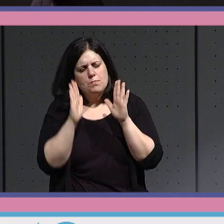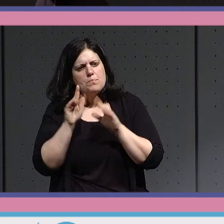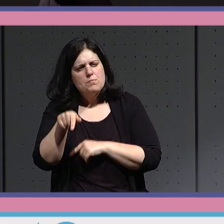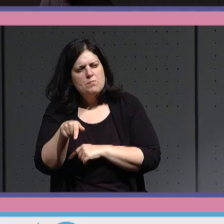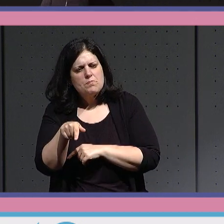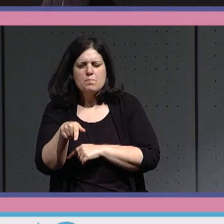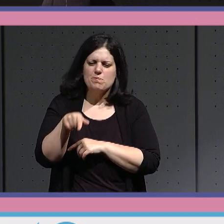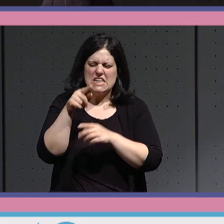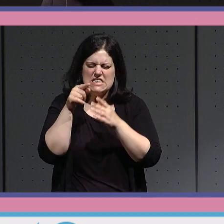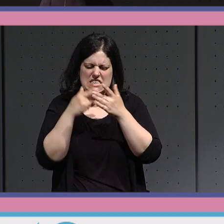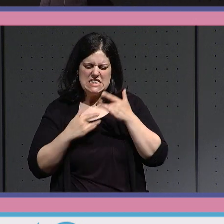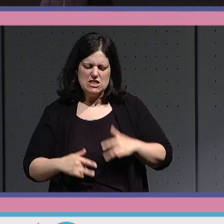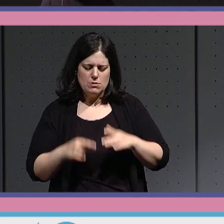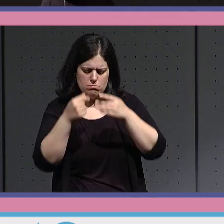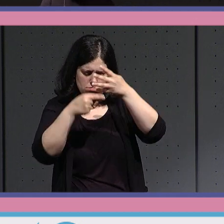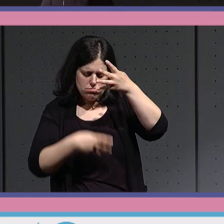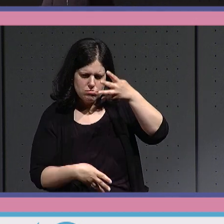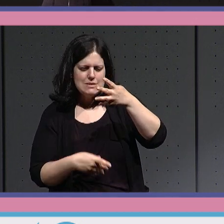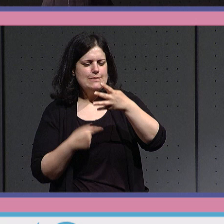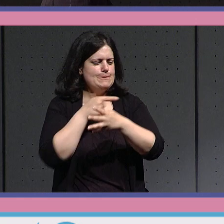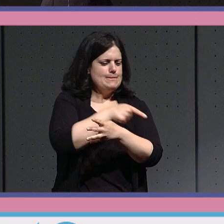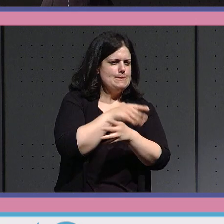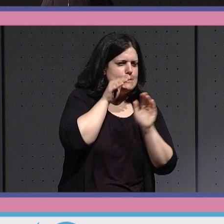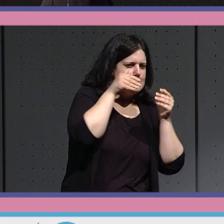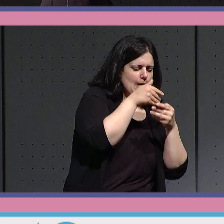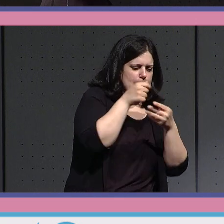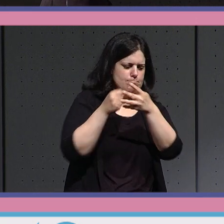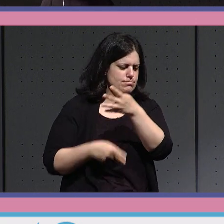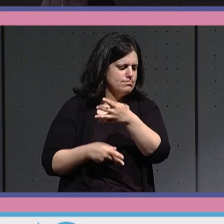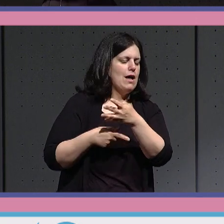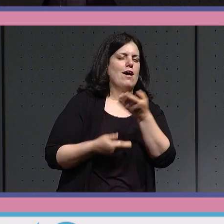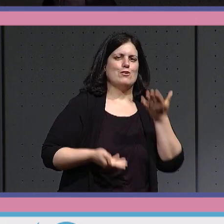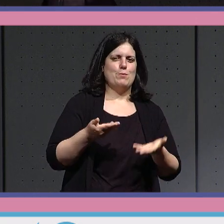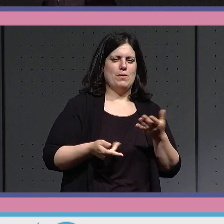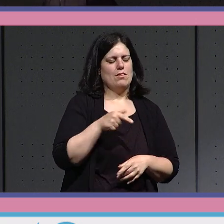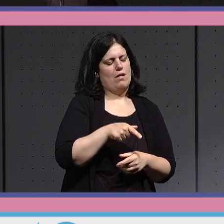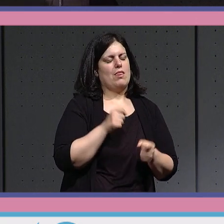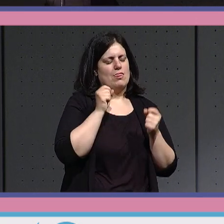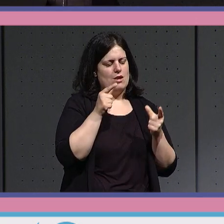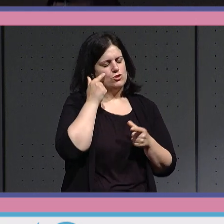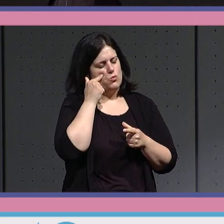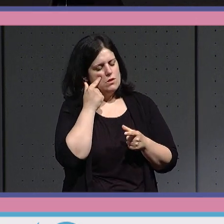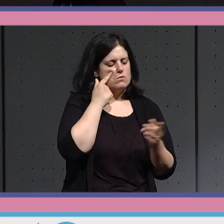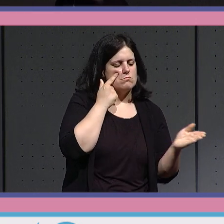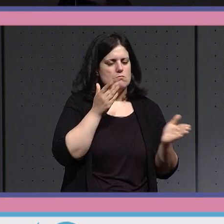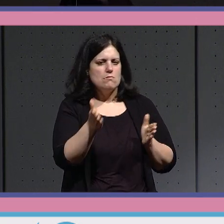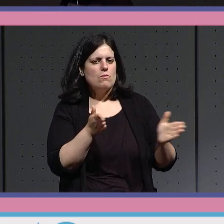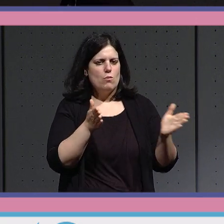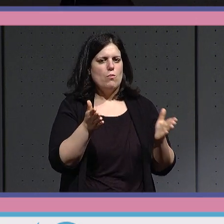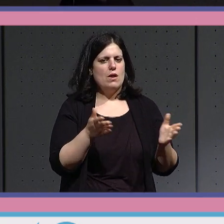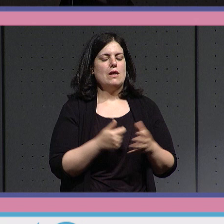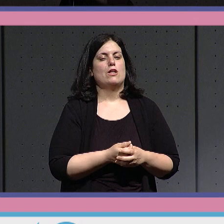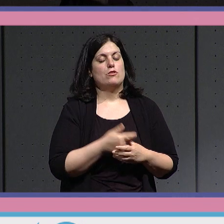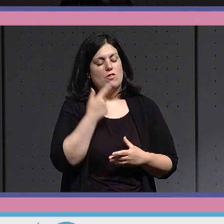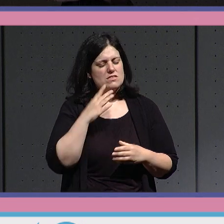síntomas principales del autismo, del TEA, lo vamos a diagnosticar por ahí y luego vamos a empezar a ver que también está lo otro, tendremos que empezar a pensar que es